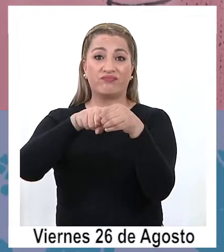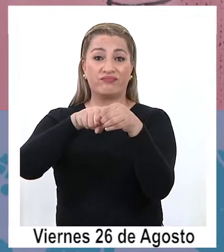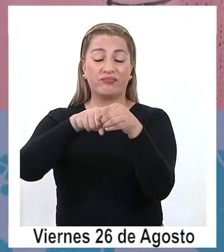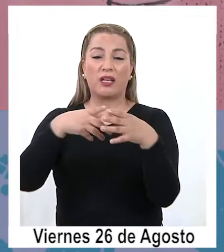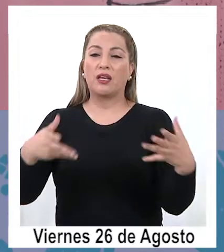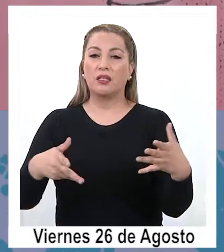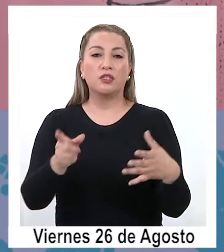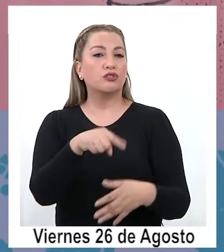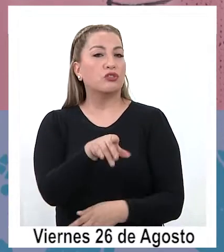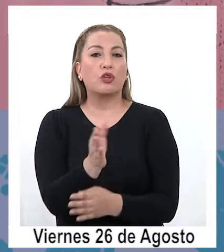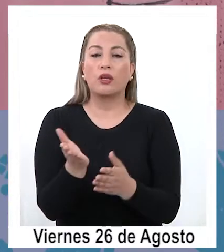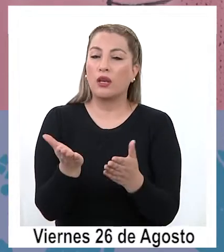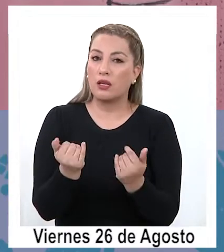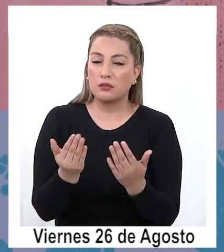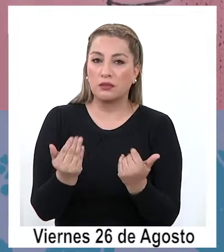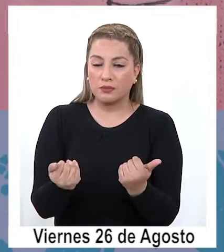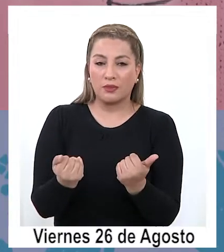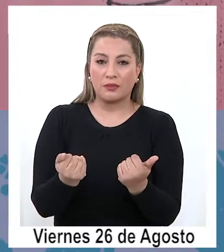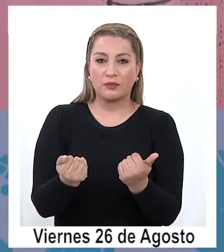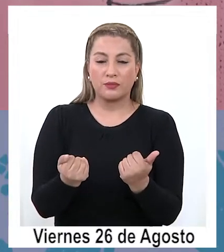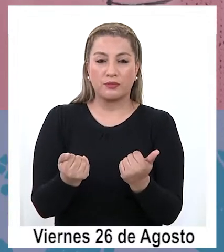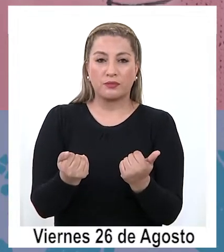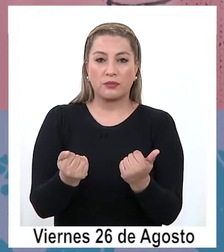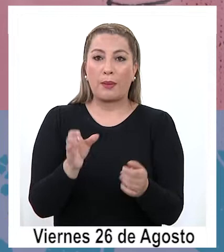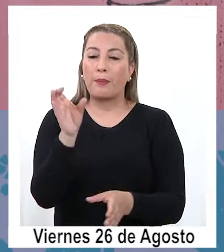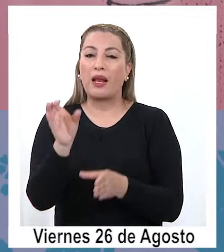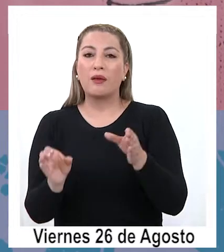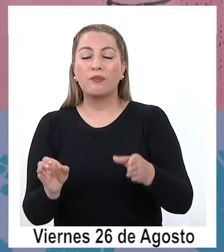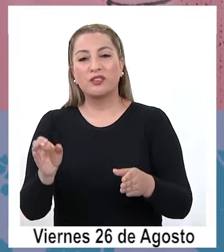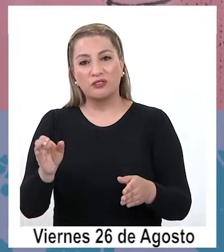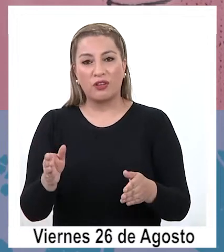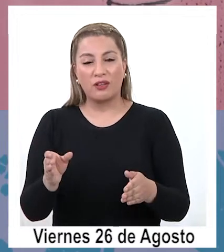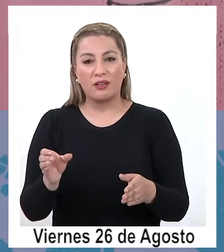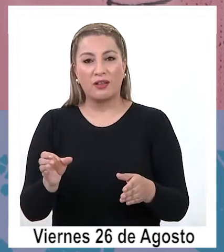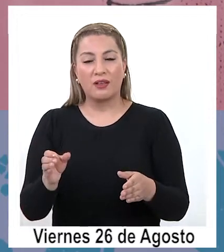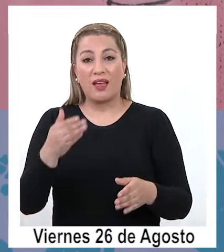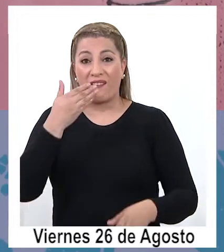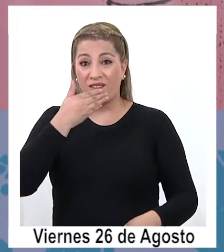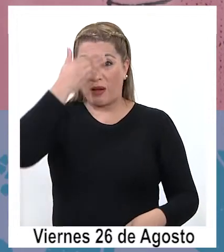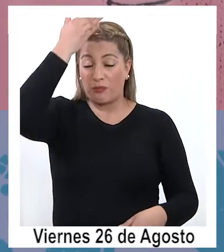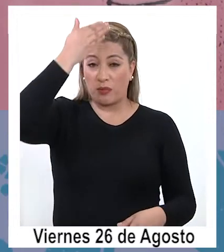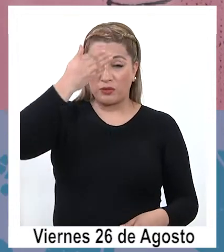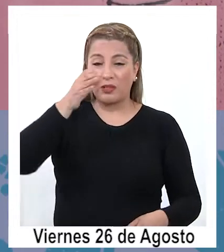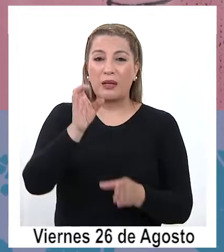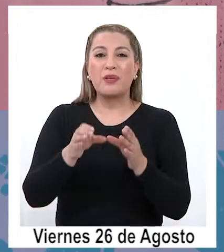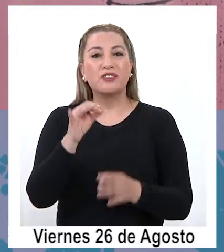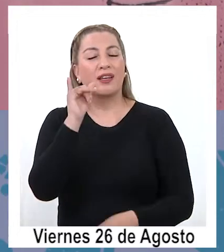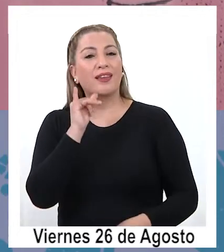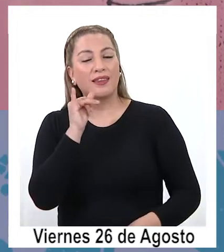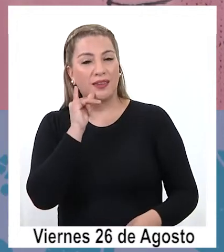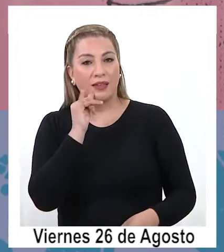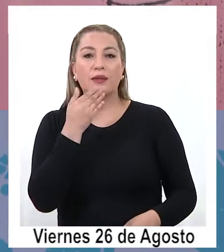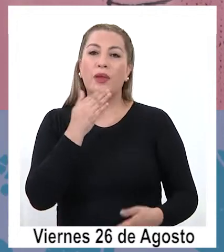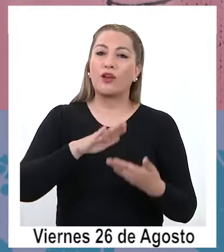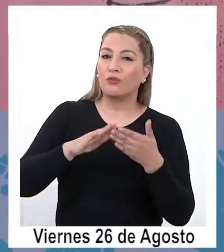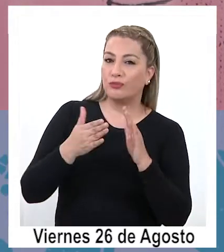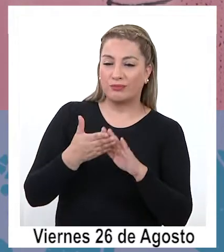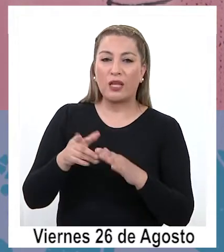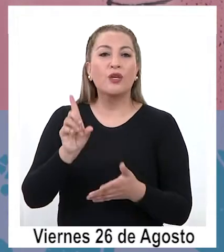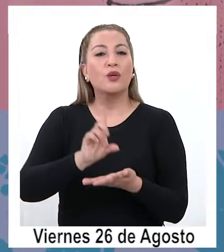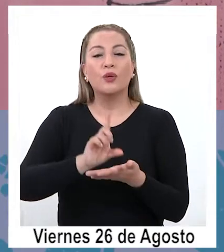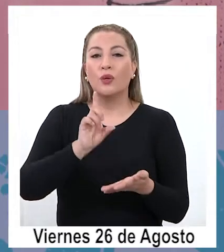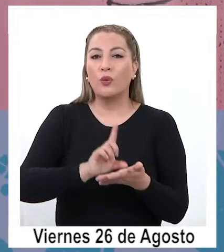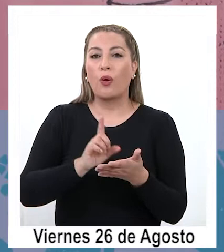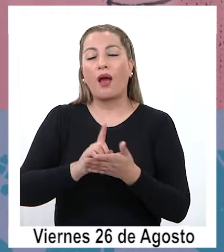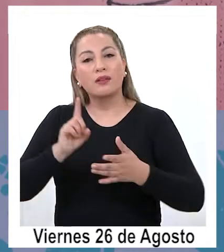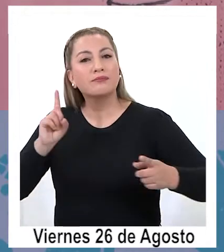muy, muy necesario tanto para los artistas, los creadores de la región como para las comunidades, un espacio